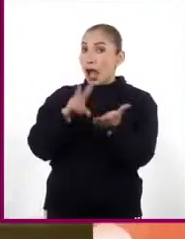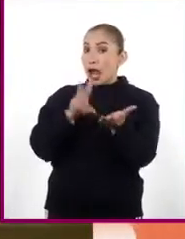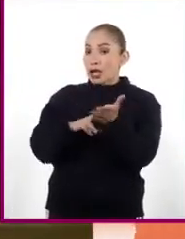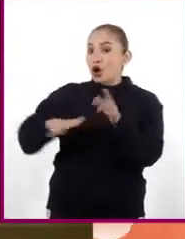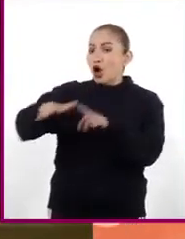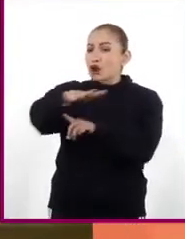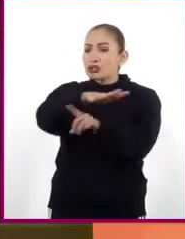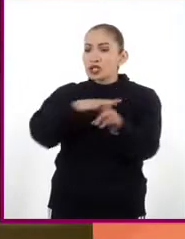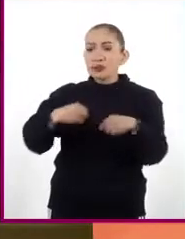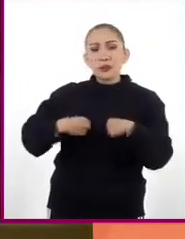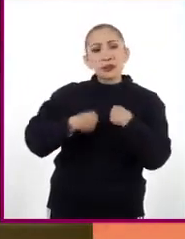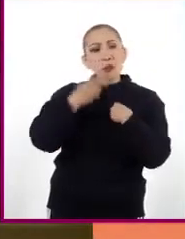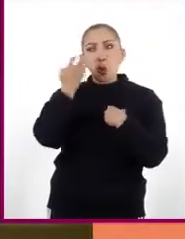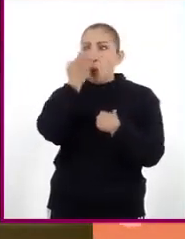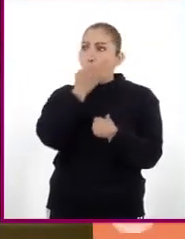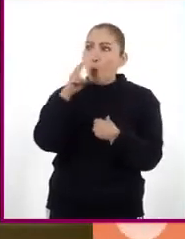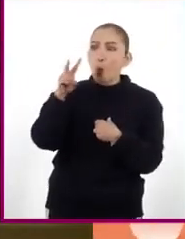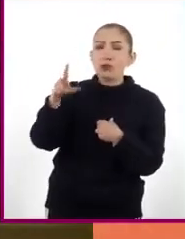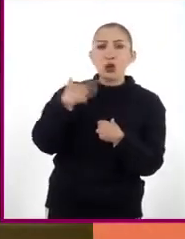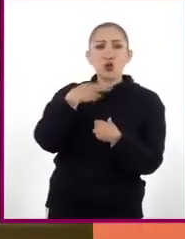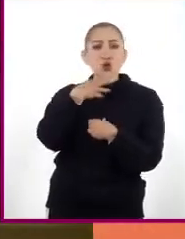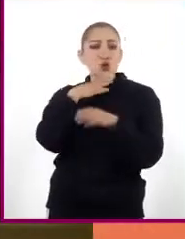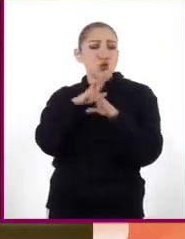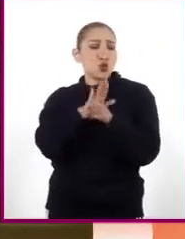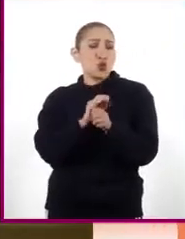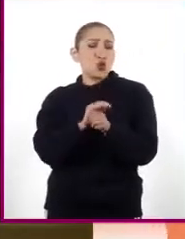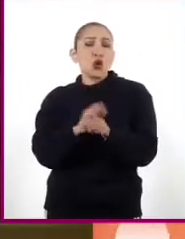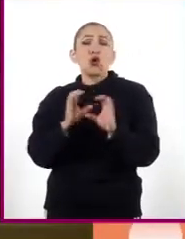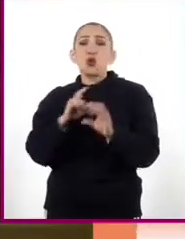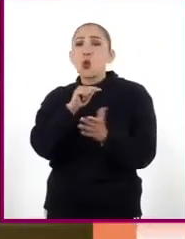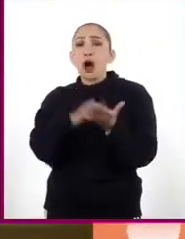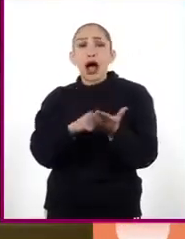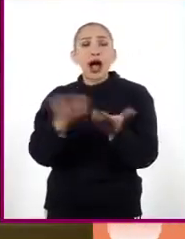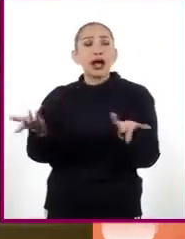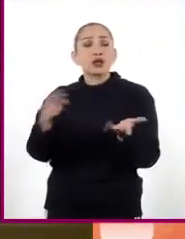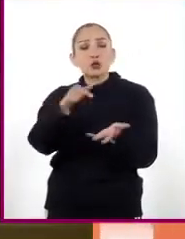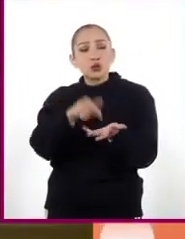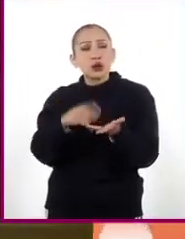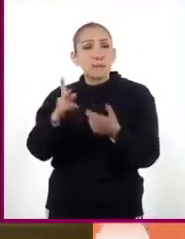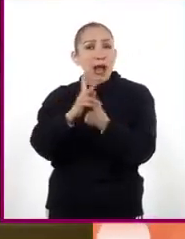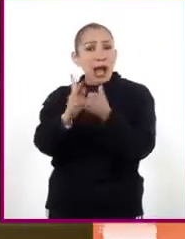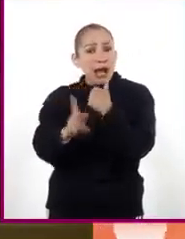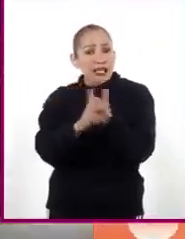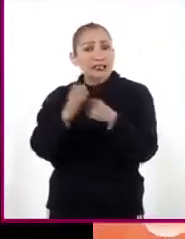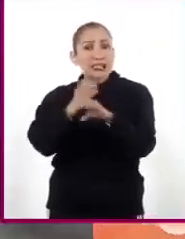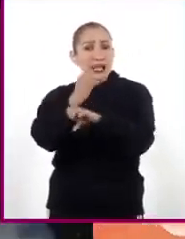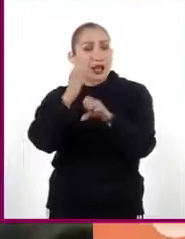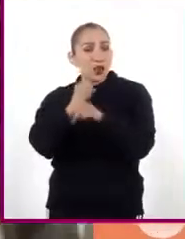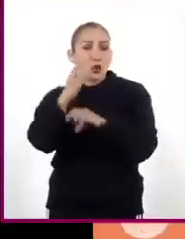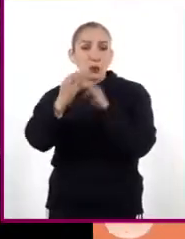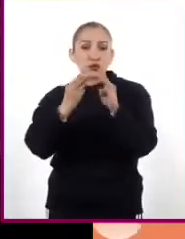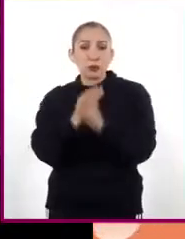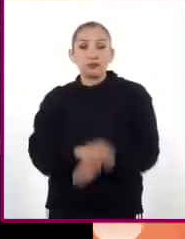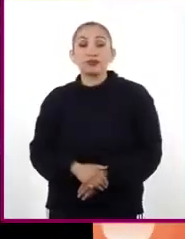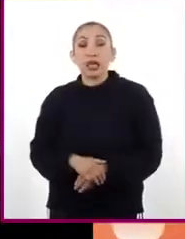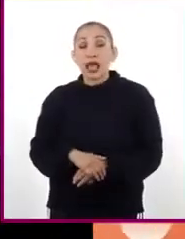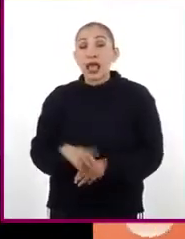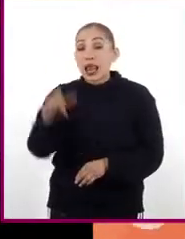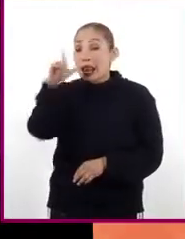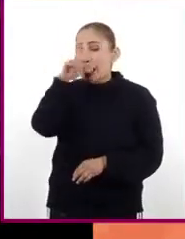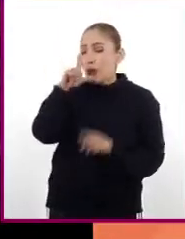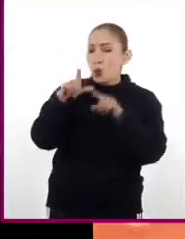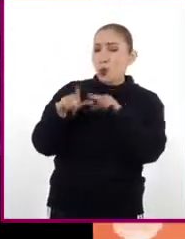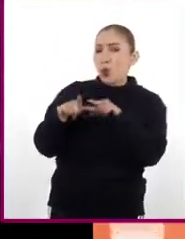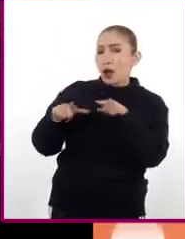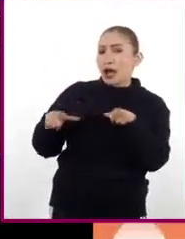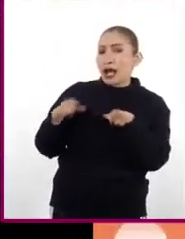del contexto en que vivimos, de nuestro patrimonio local, de la entidad, del país y del mundo. El lenguaje